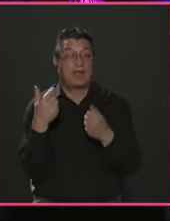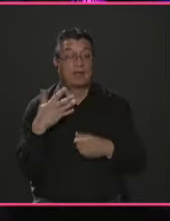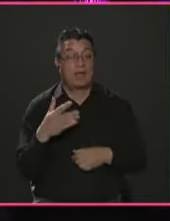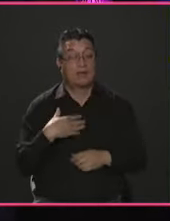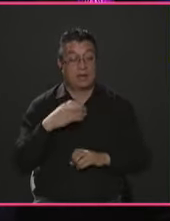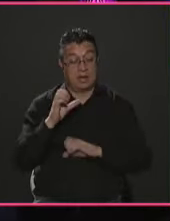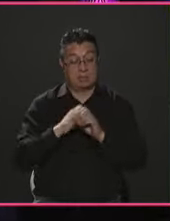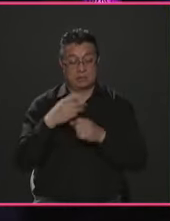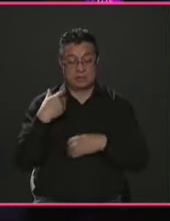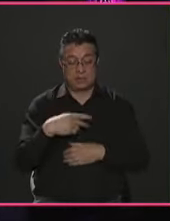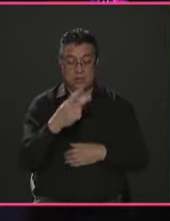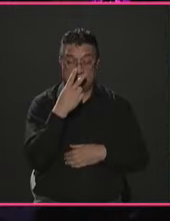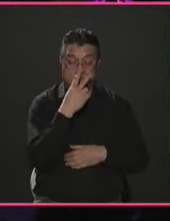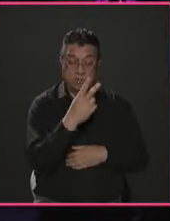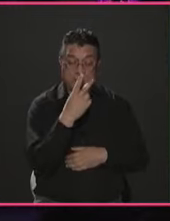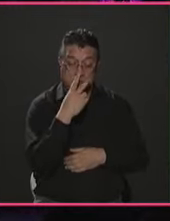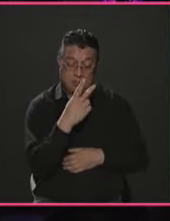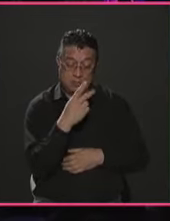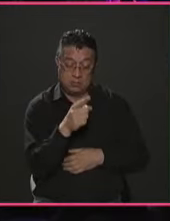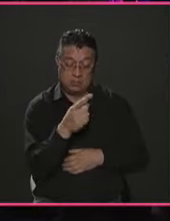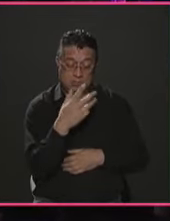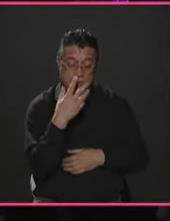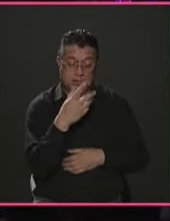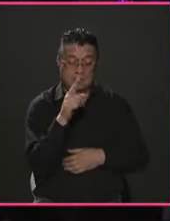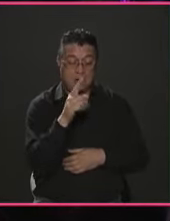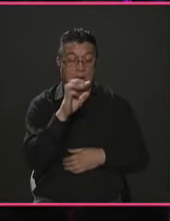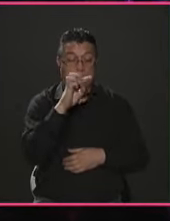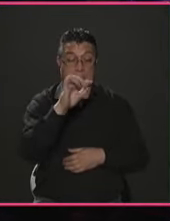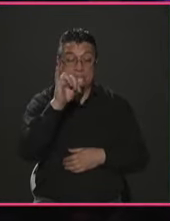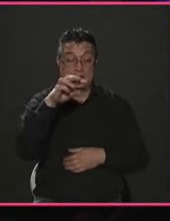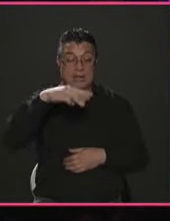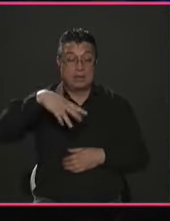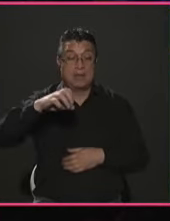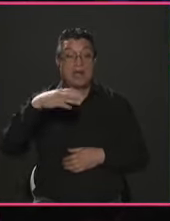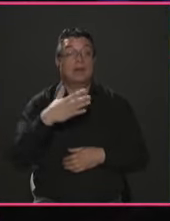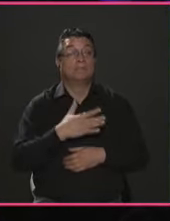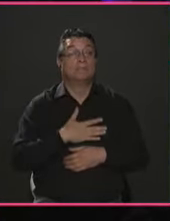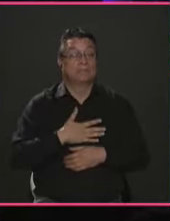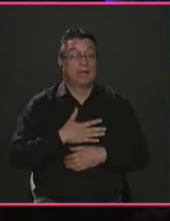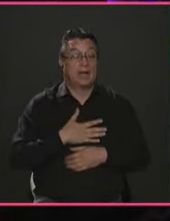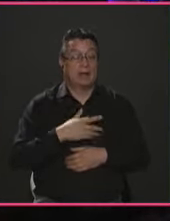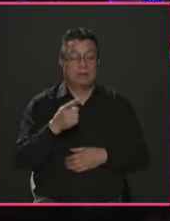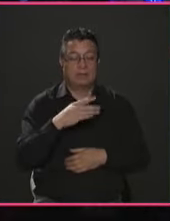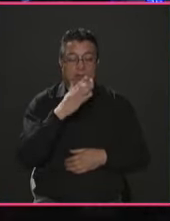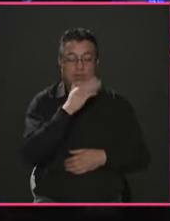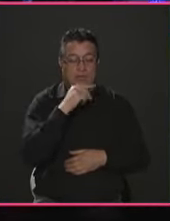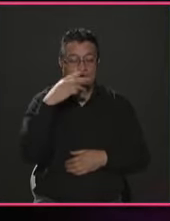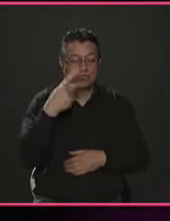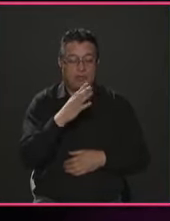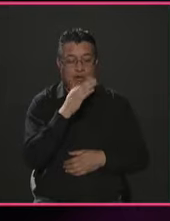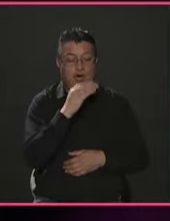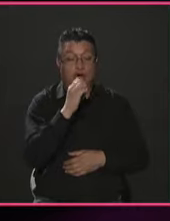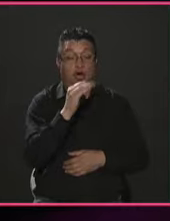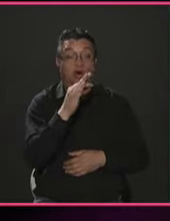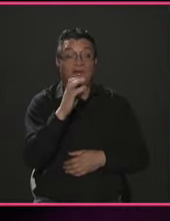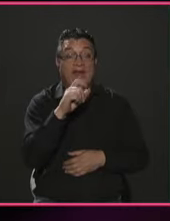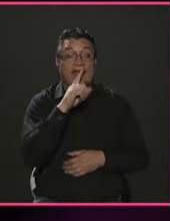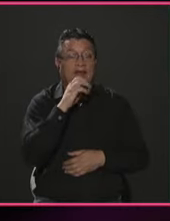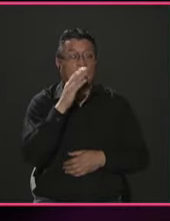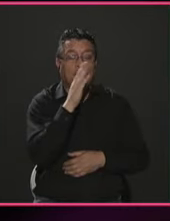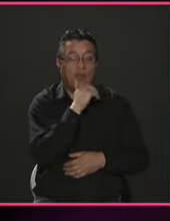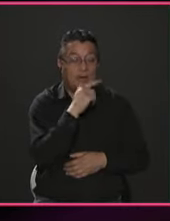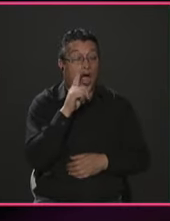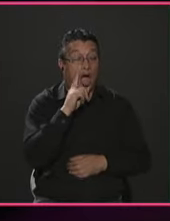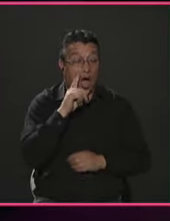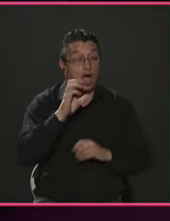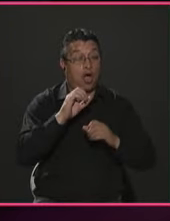y le dimos una mirada a esto y lo que vemos es que las pymes por ejemplo mi pymes no se encuentran con la ofer hay un aumento de la oferta